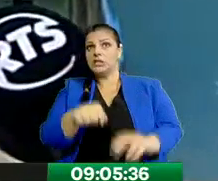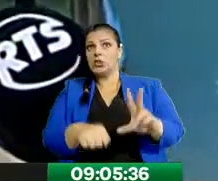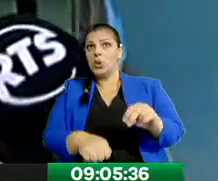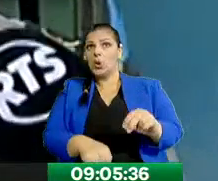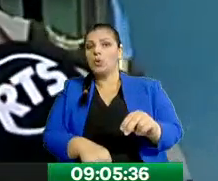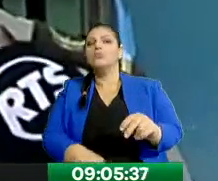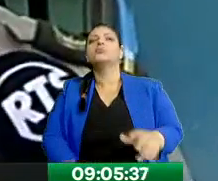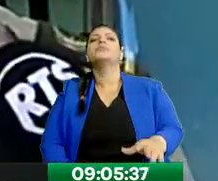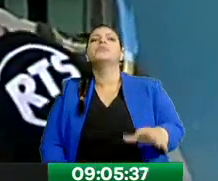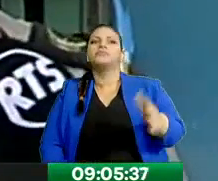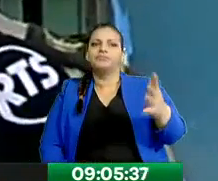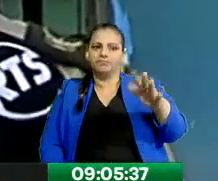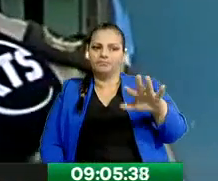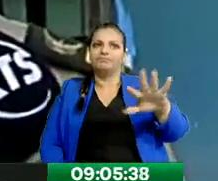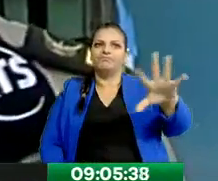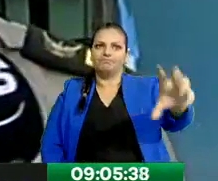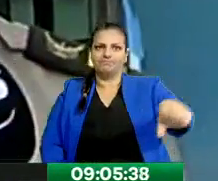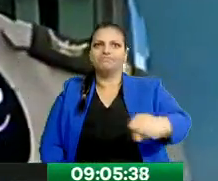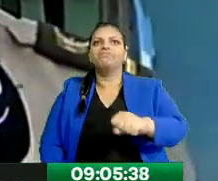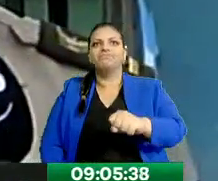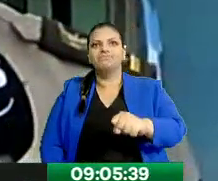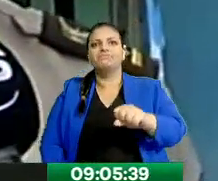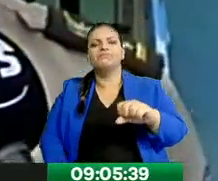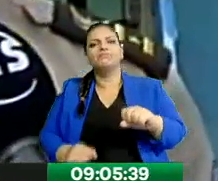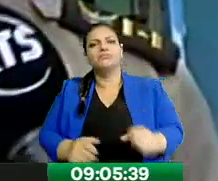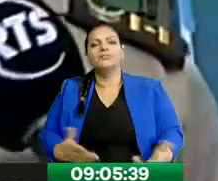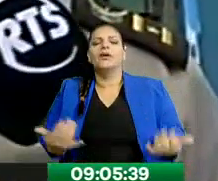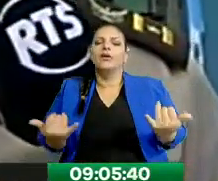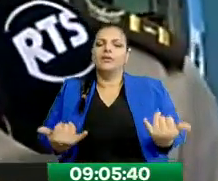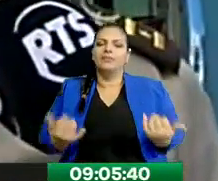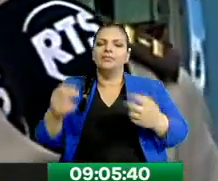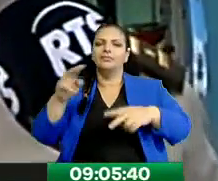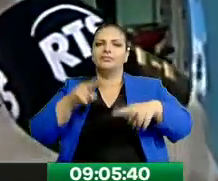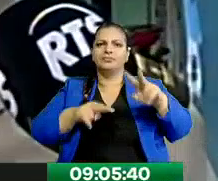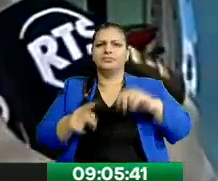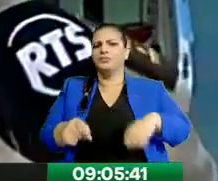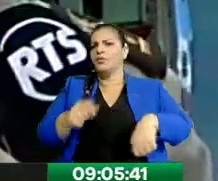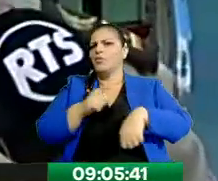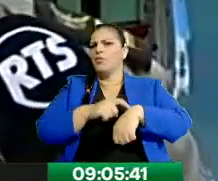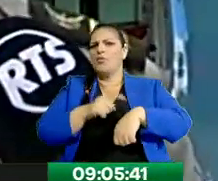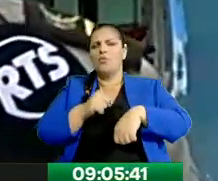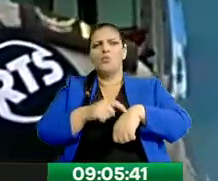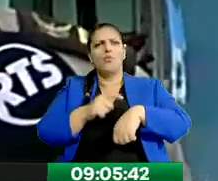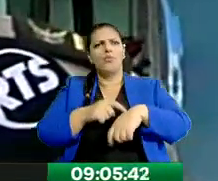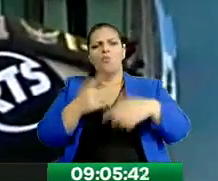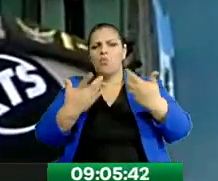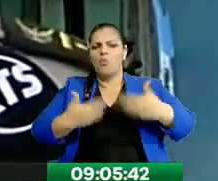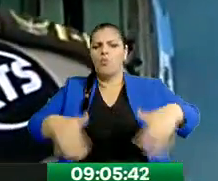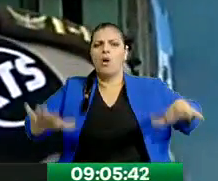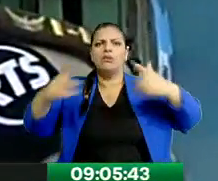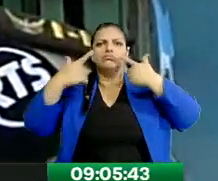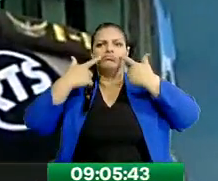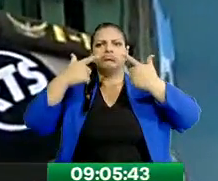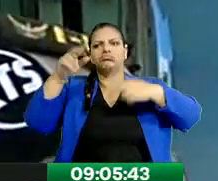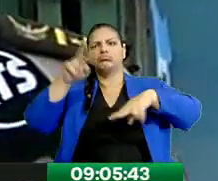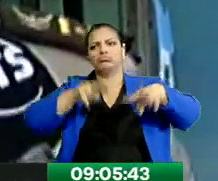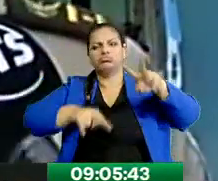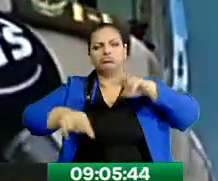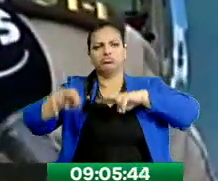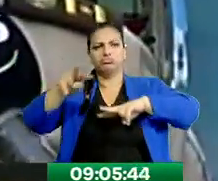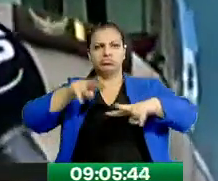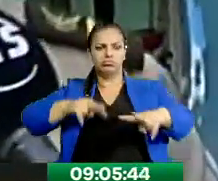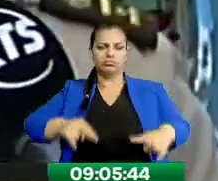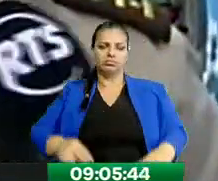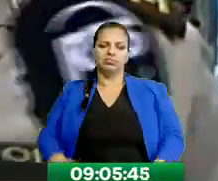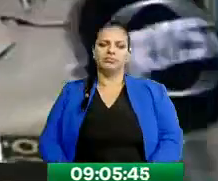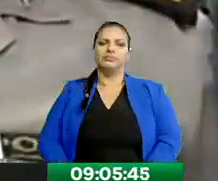Estamos haciendo a diferente horario con toda la información que nos proporciona el Departamento de Análisis de Información de